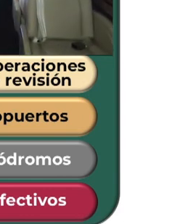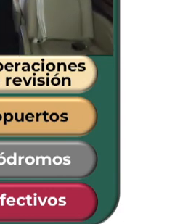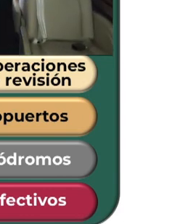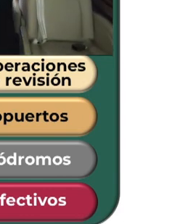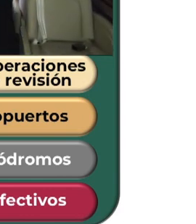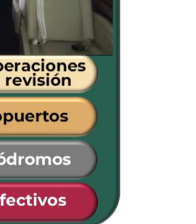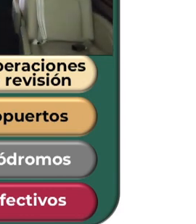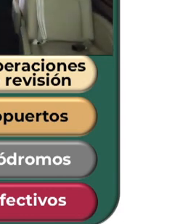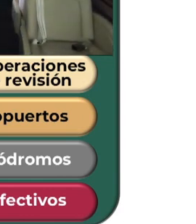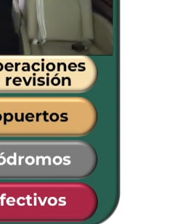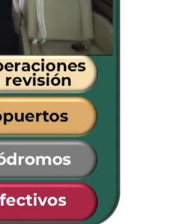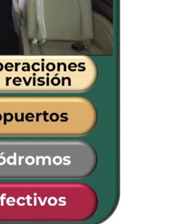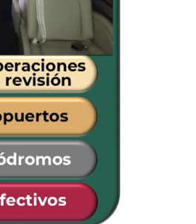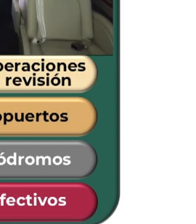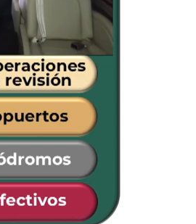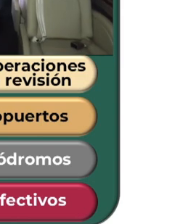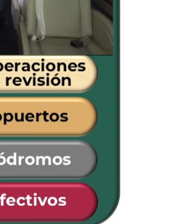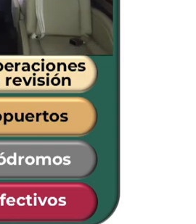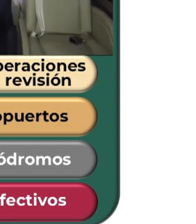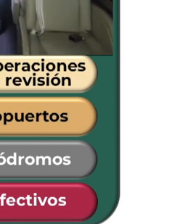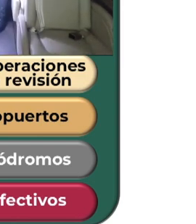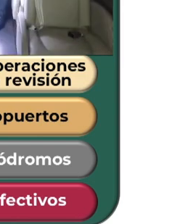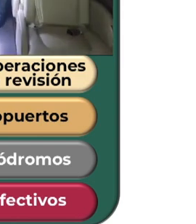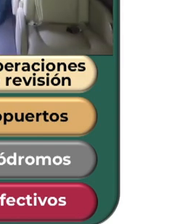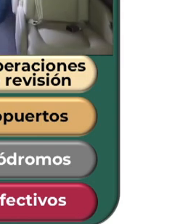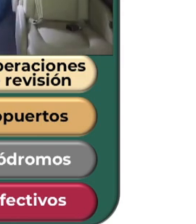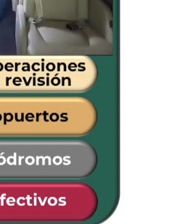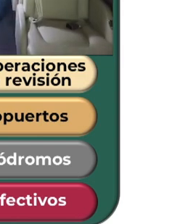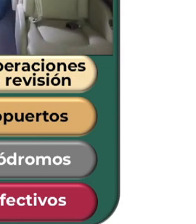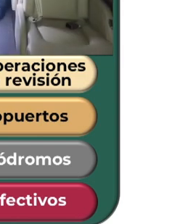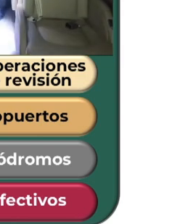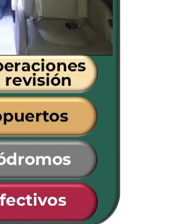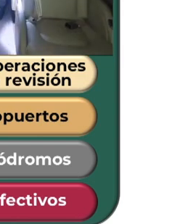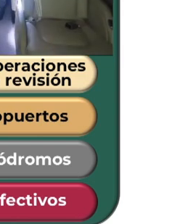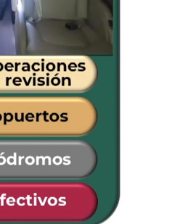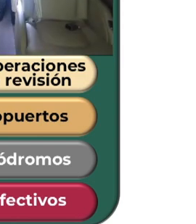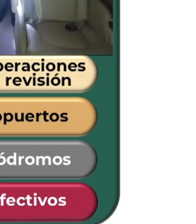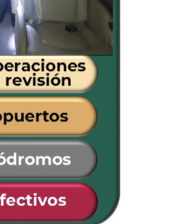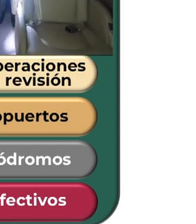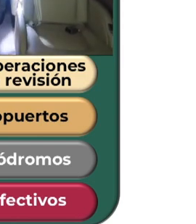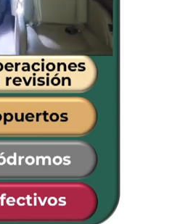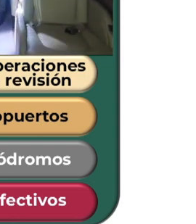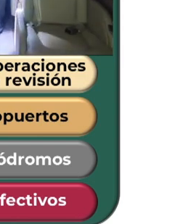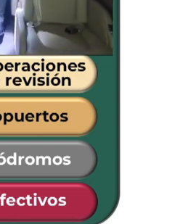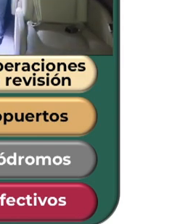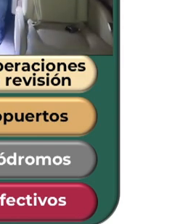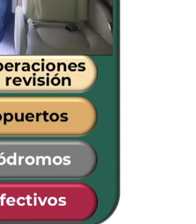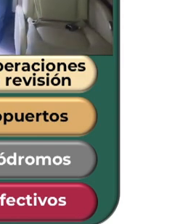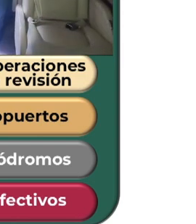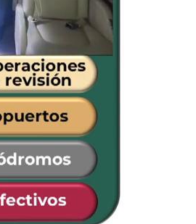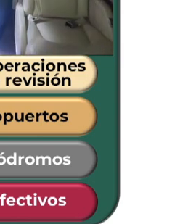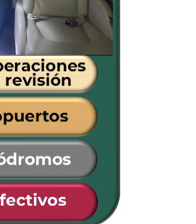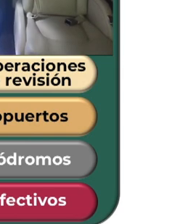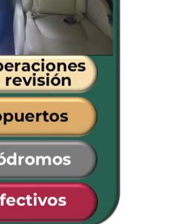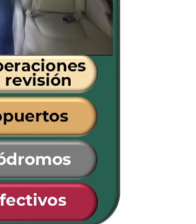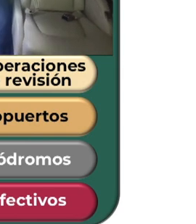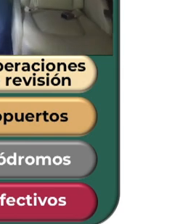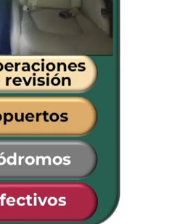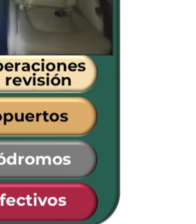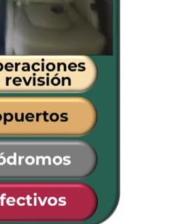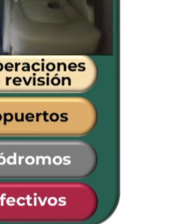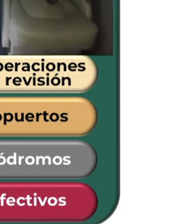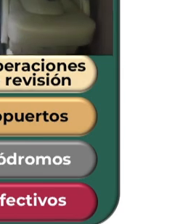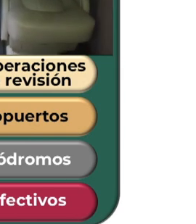interiores, 4,444 efectivos, 21 fronterizas y 11 interiores. Igualmente en los